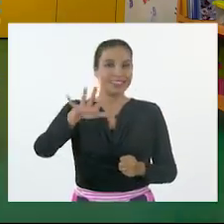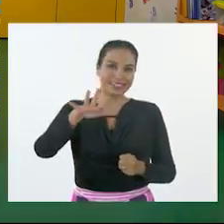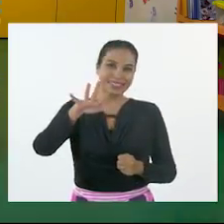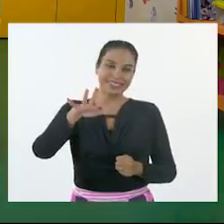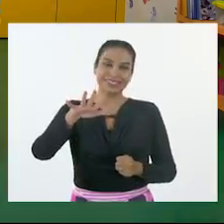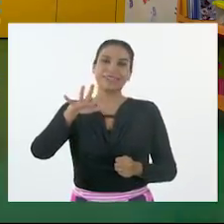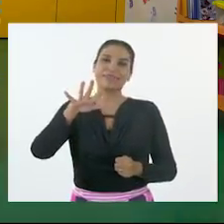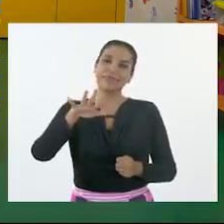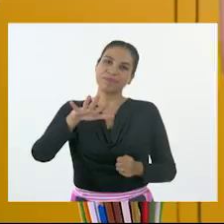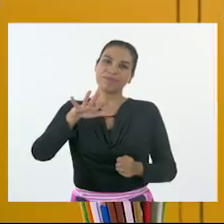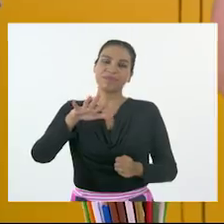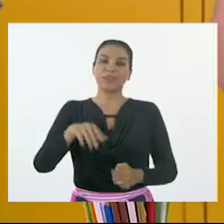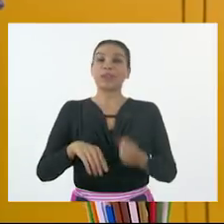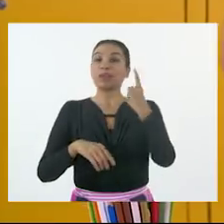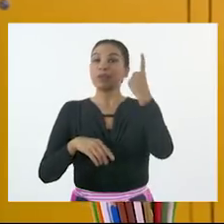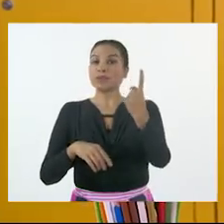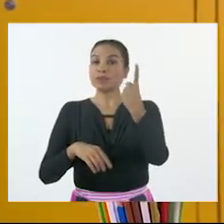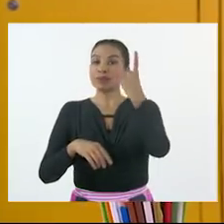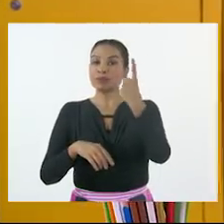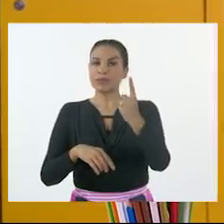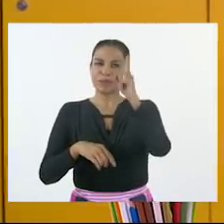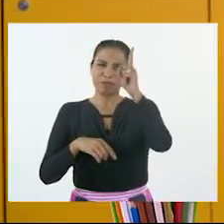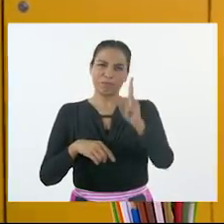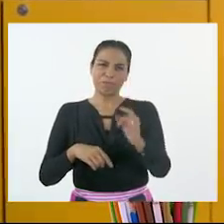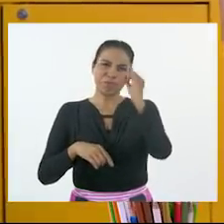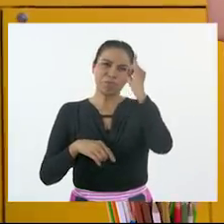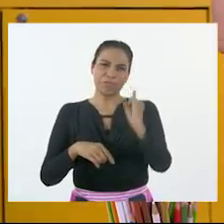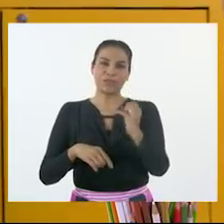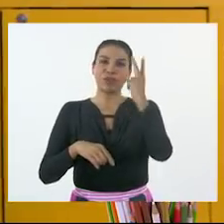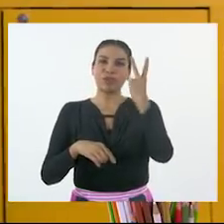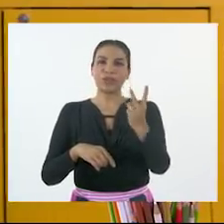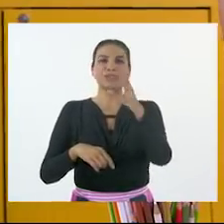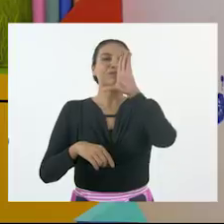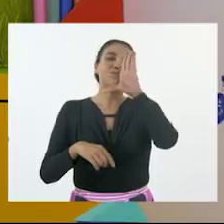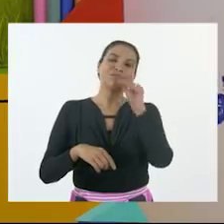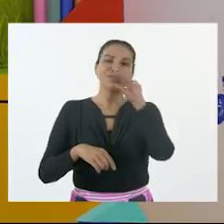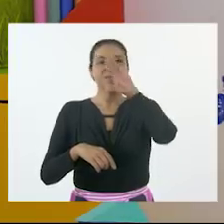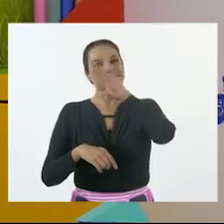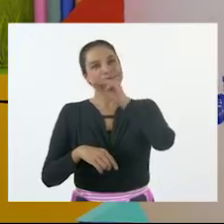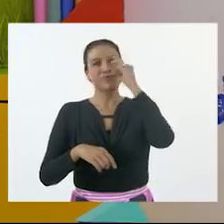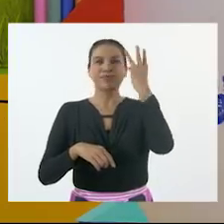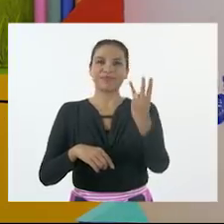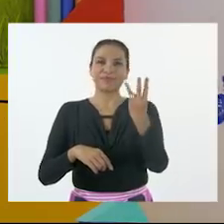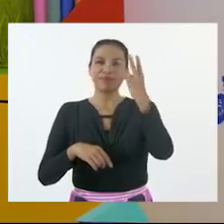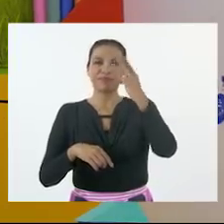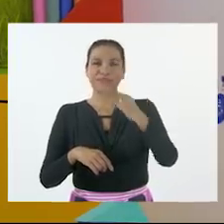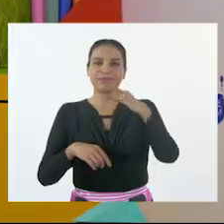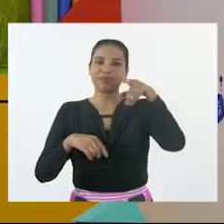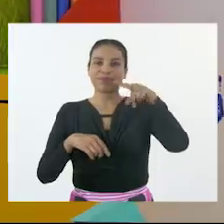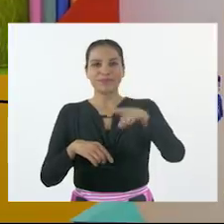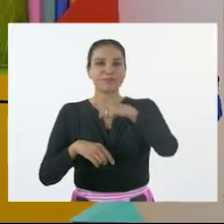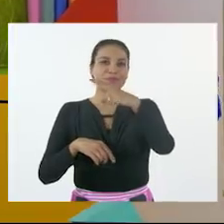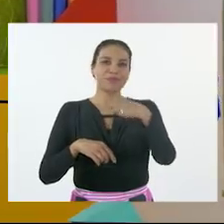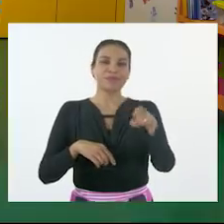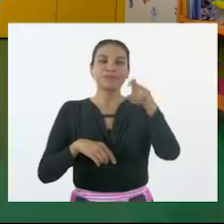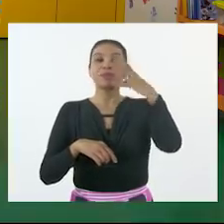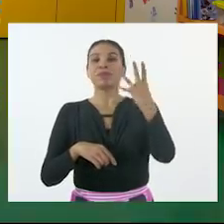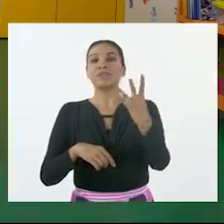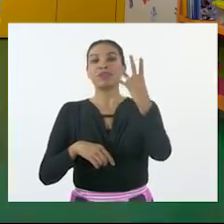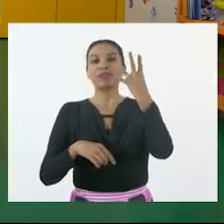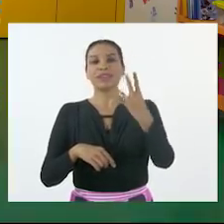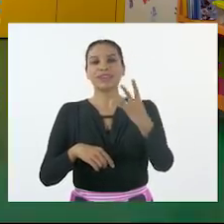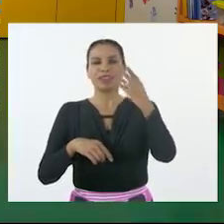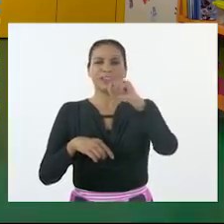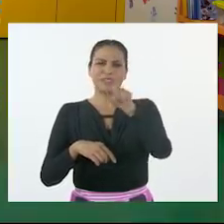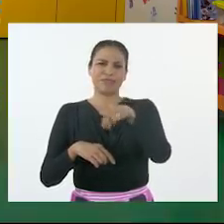y diez. El uno es un palito, el dos es un patito, el tres un gusanito, el cuatro